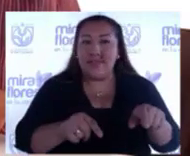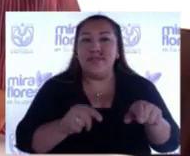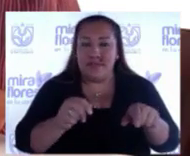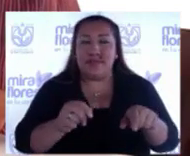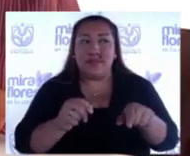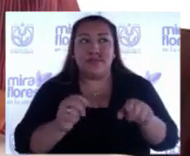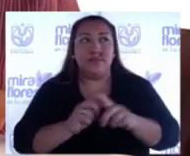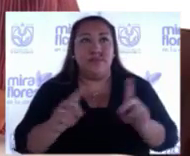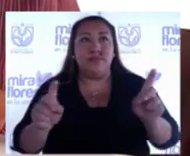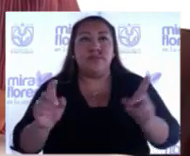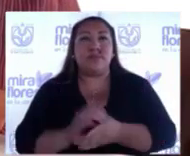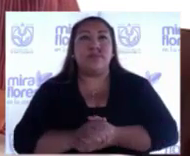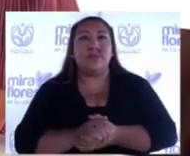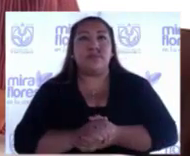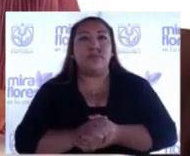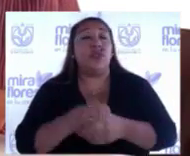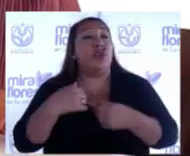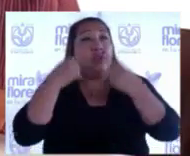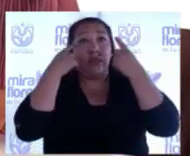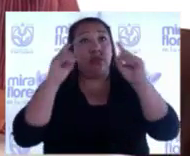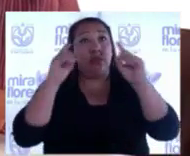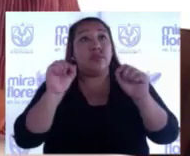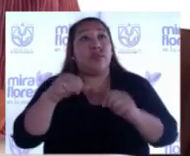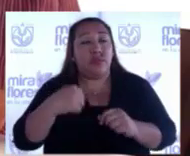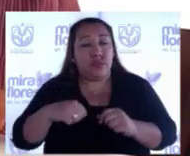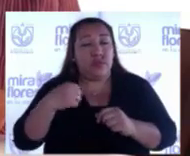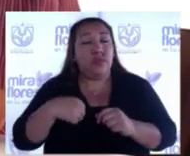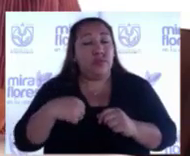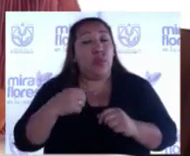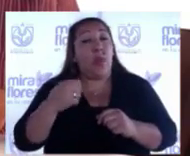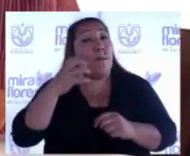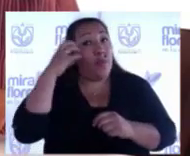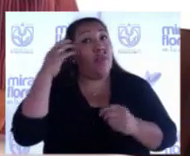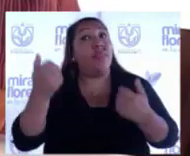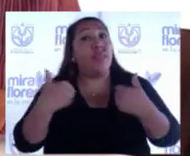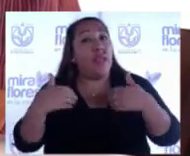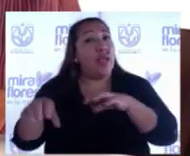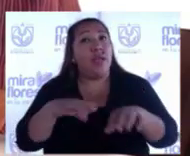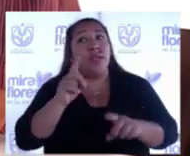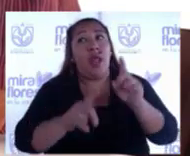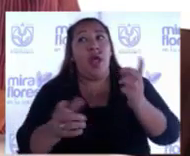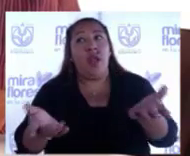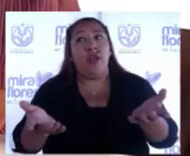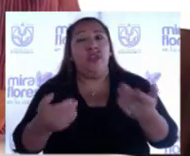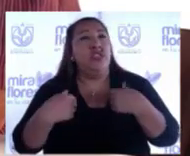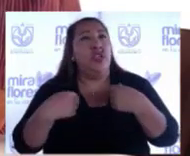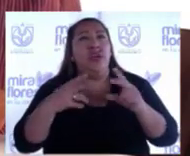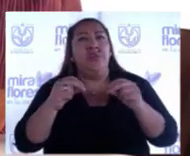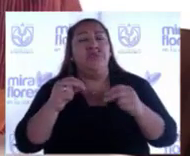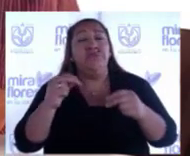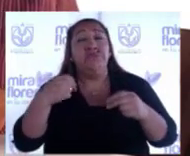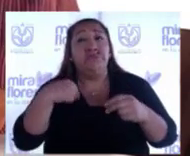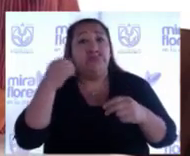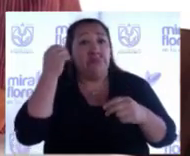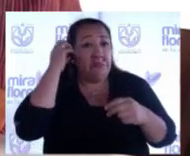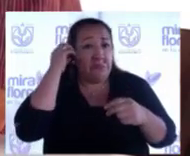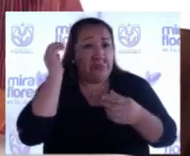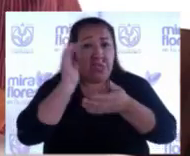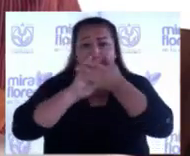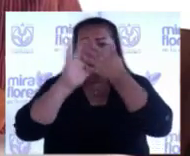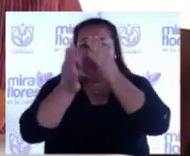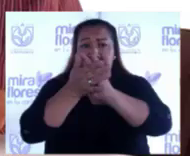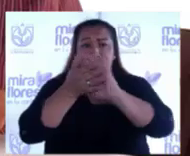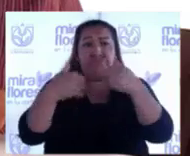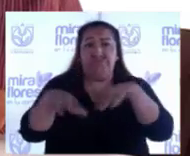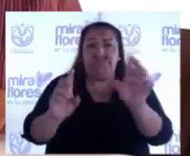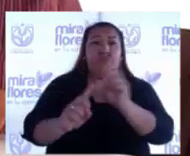señor alcalde. Entonces yo discrepo con usted que sí, la Municipalidad de Miraflores debe hacer algo. No es que la Municipalidad no tenga nada que hacer, yo creo que